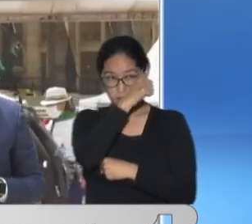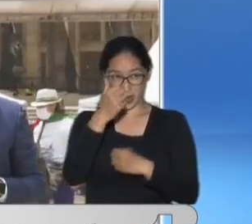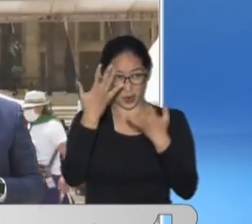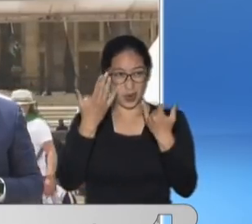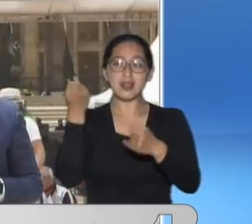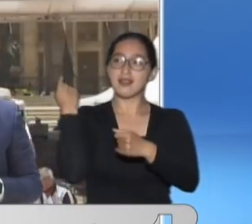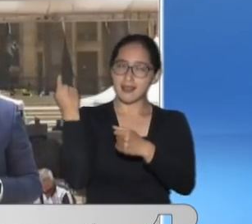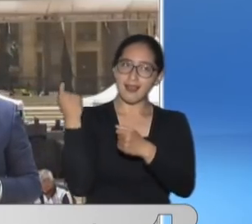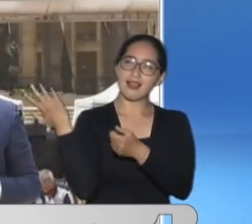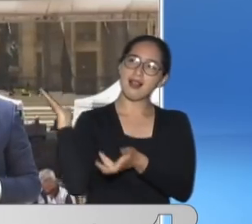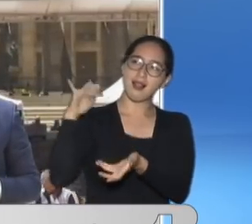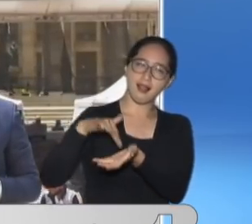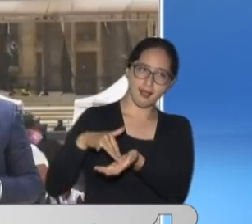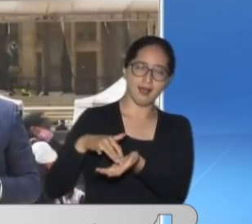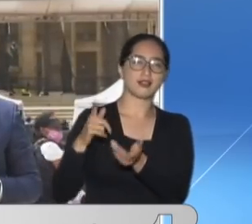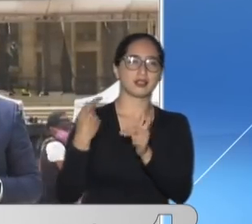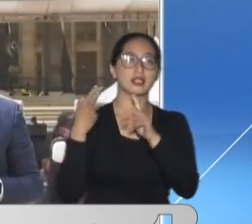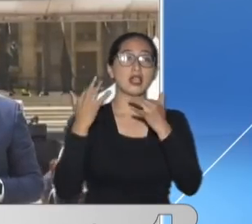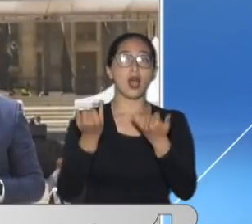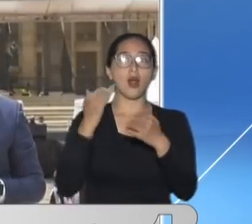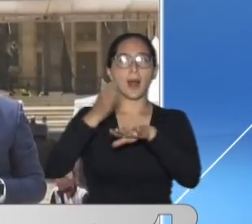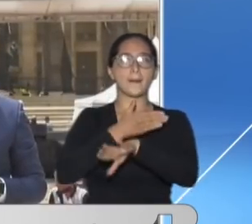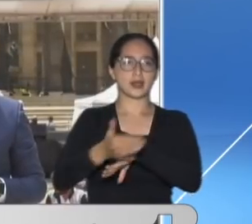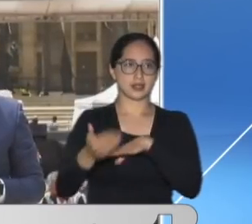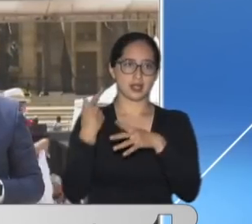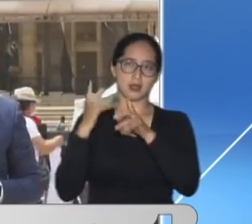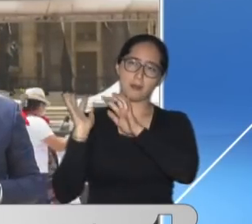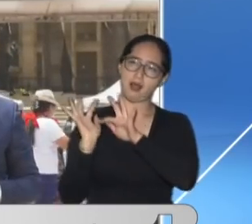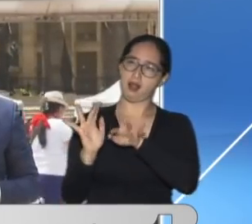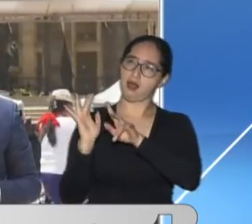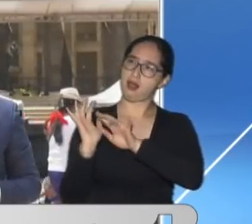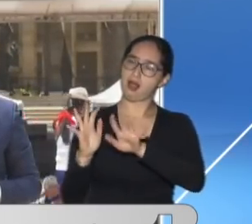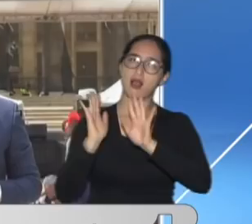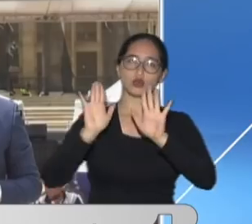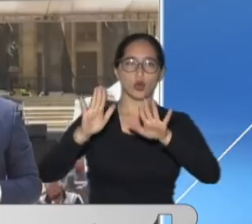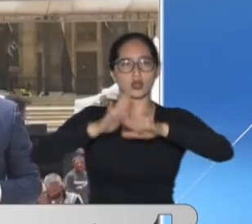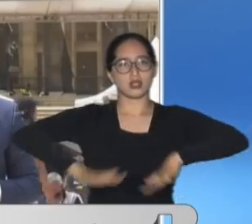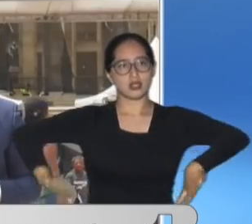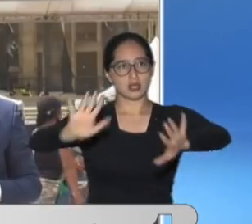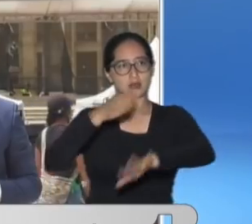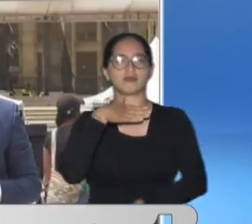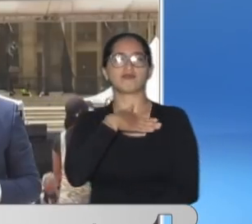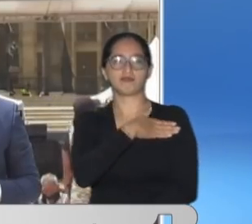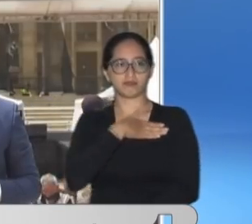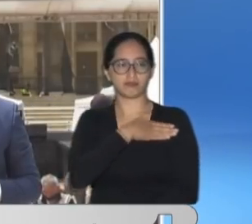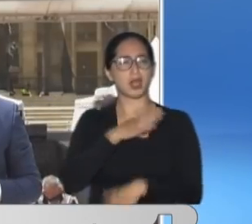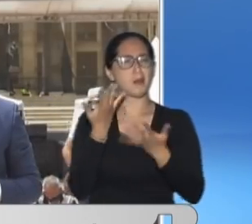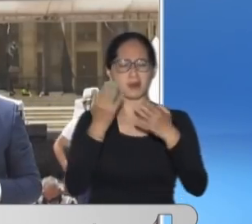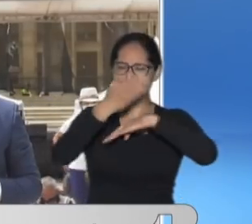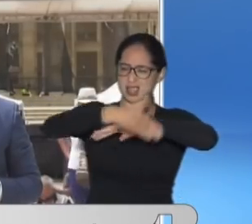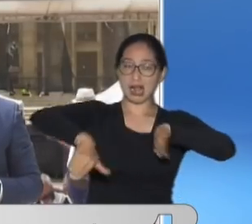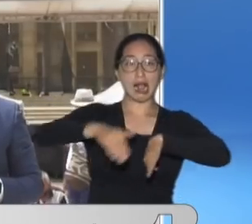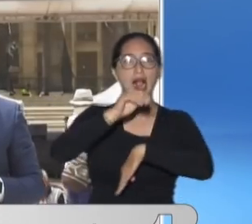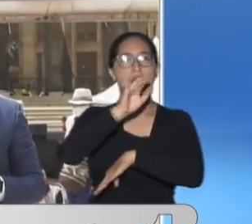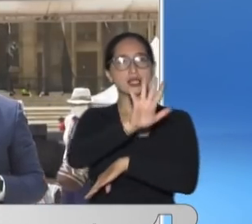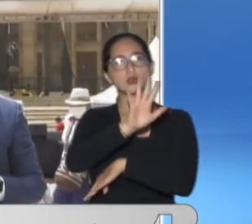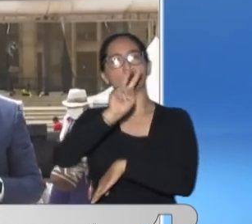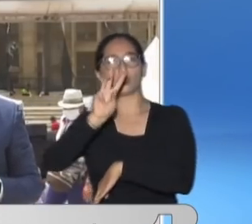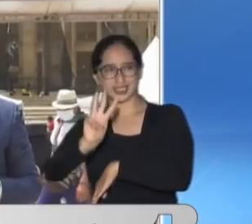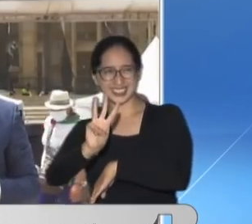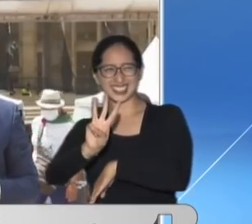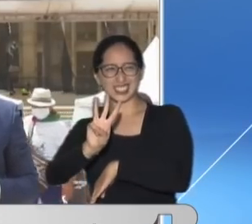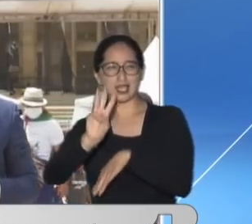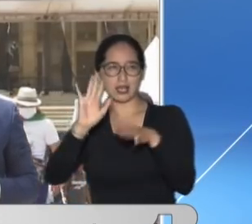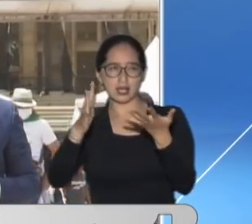Bolívar. Justamente en este momento avanzan por la carrera 30 a la altura de la calle 53. Es el punto donde